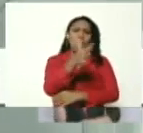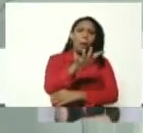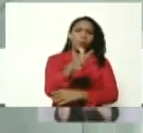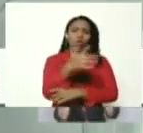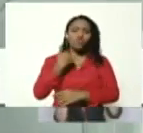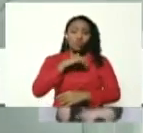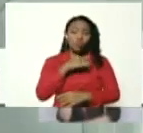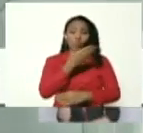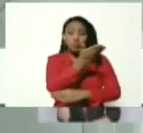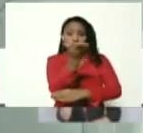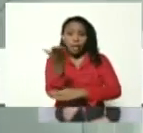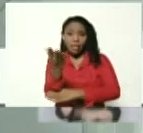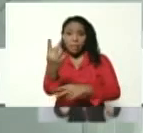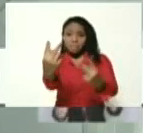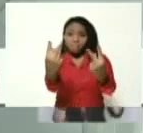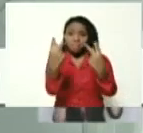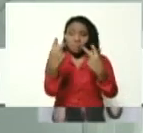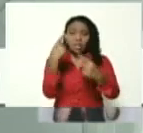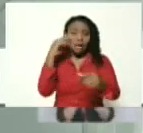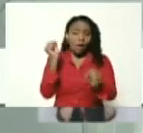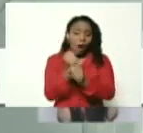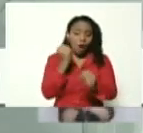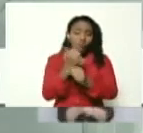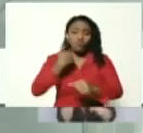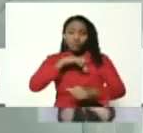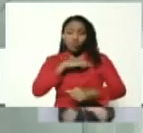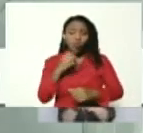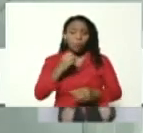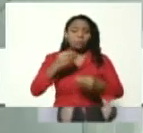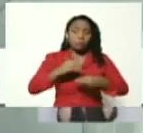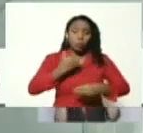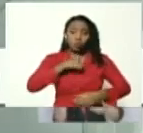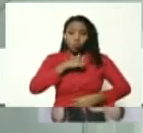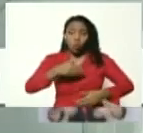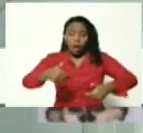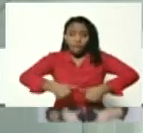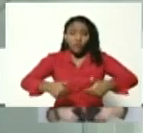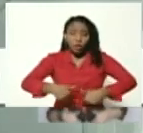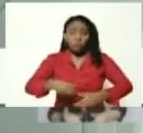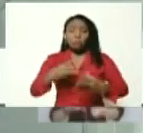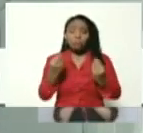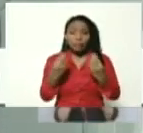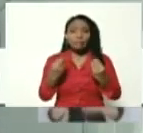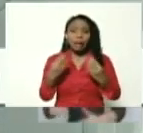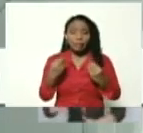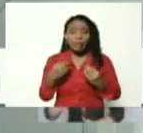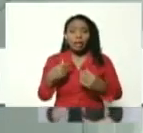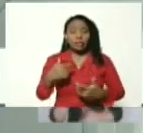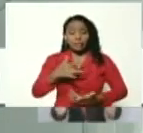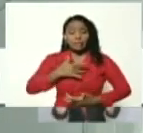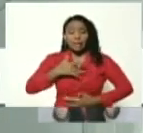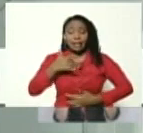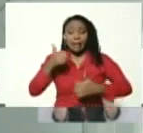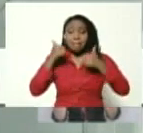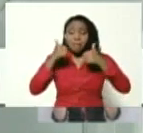estar ustedes trabajando. Hemos hecho todos los esfuerzos para que se sientan bien